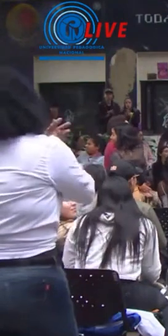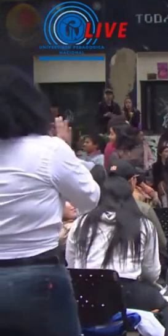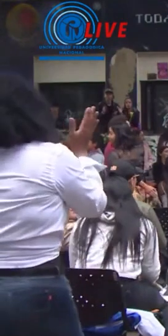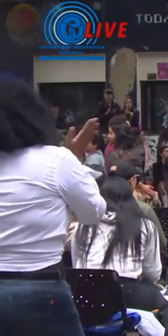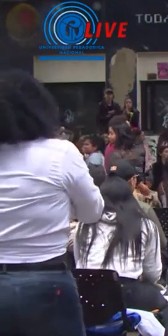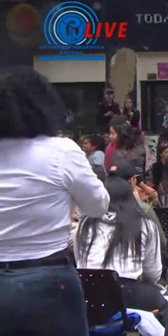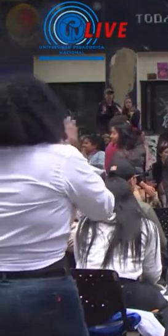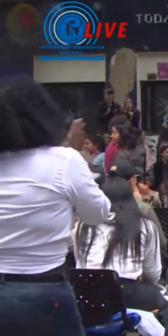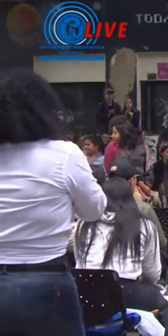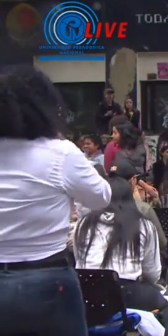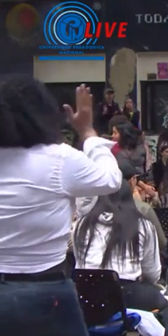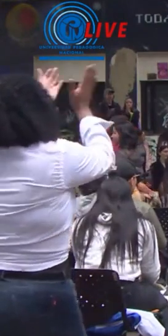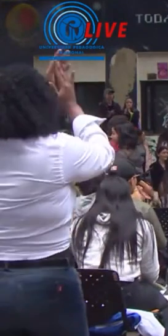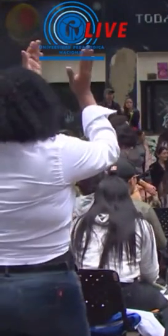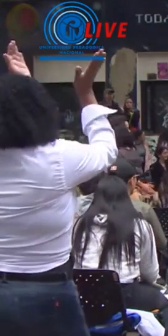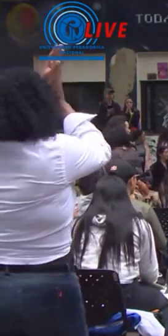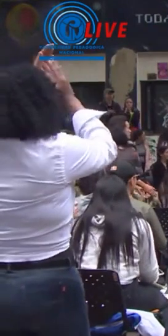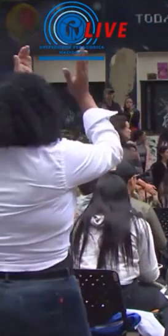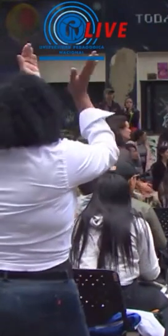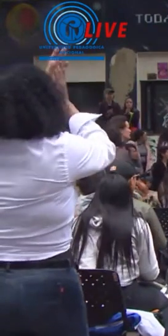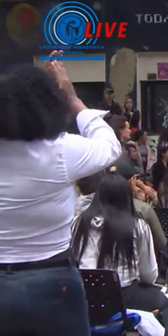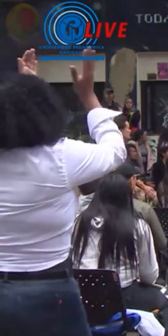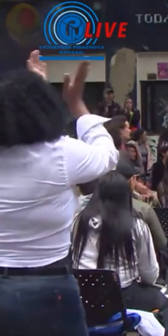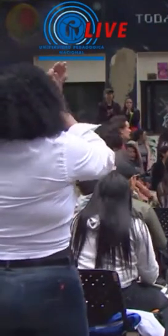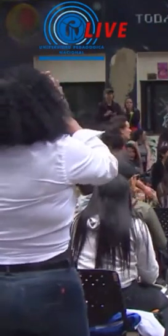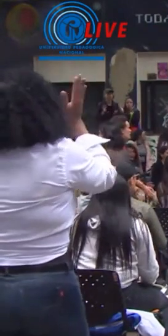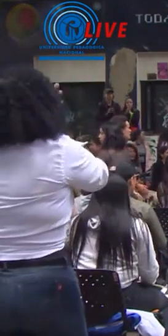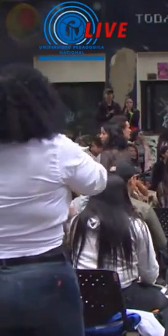bonito es! ¡Bonito está enamorado!